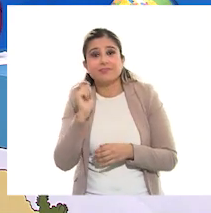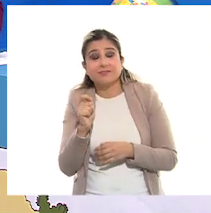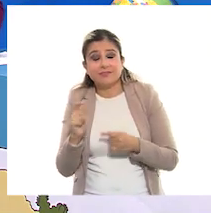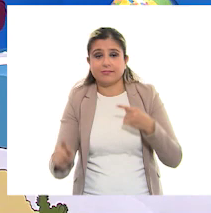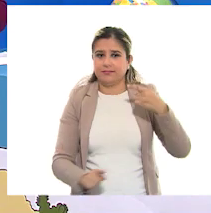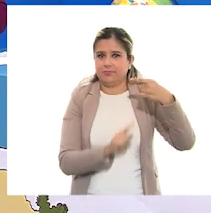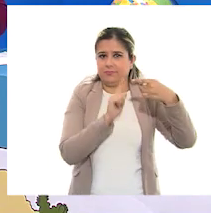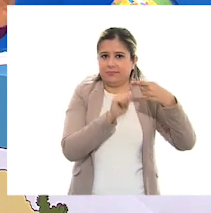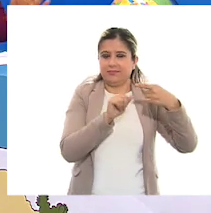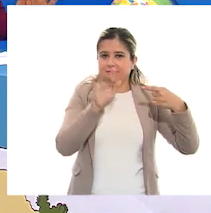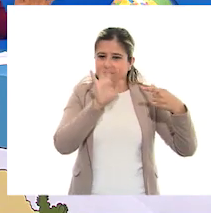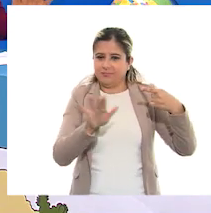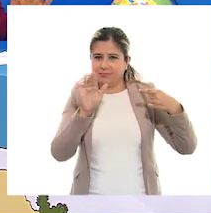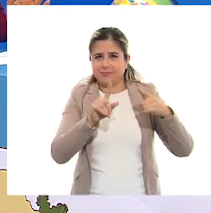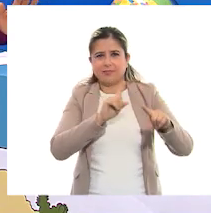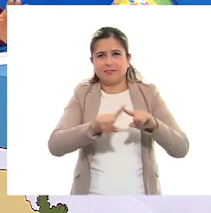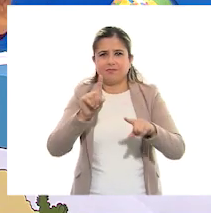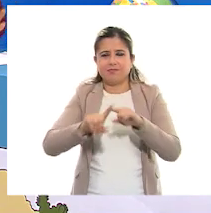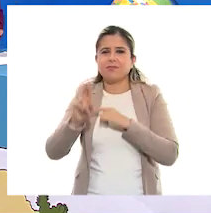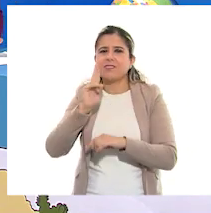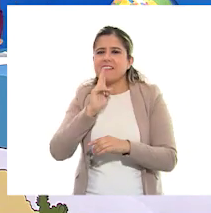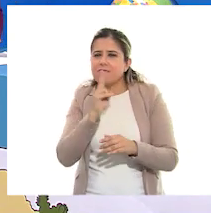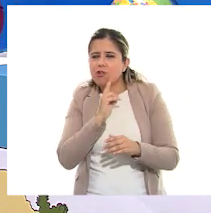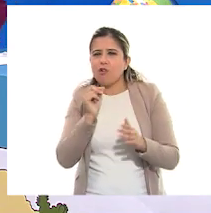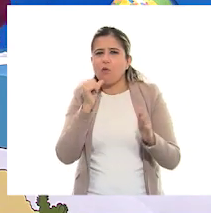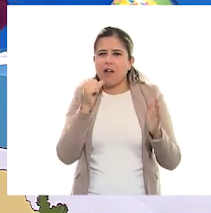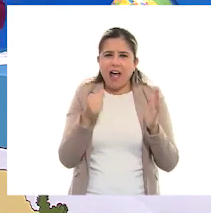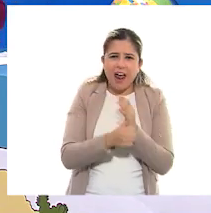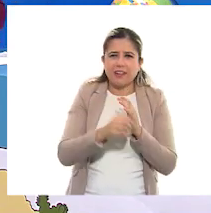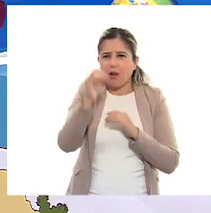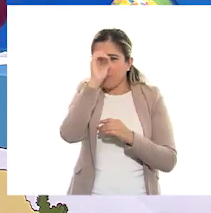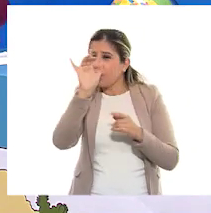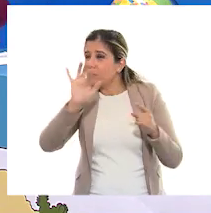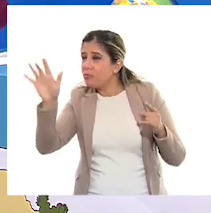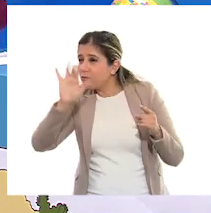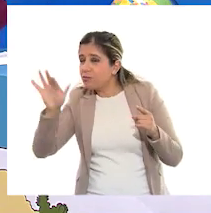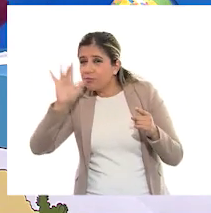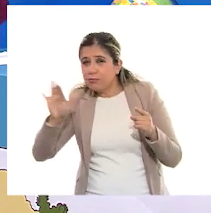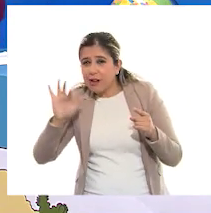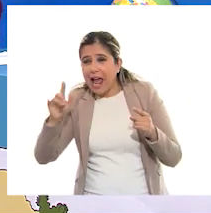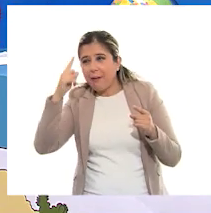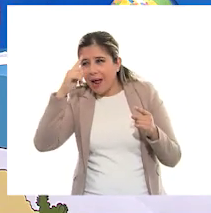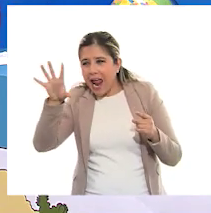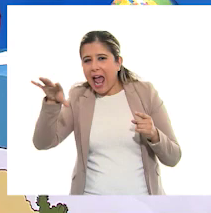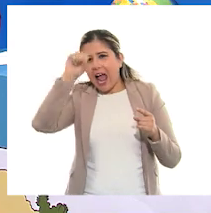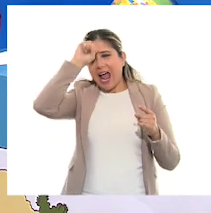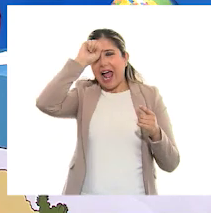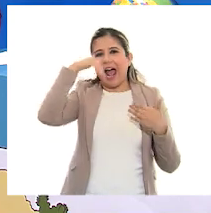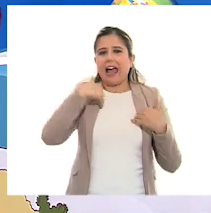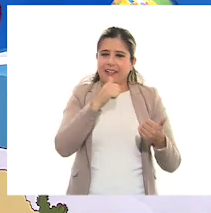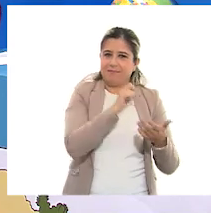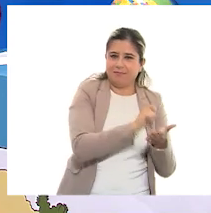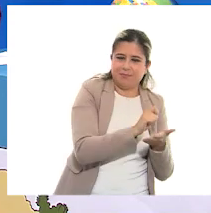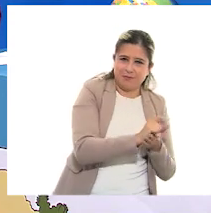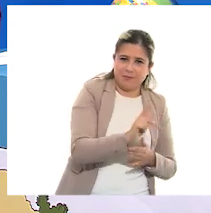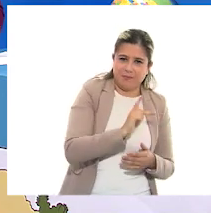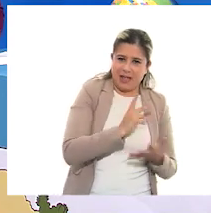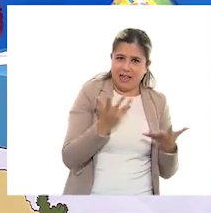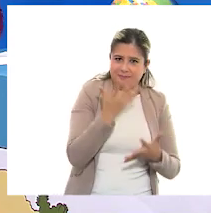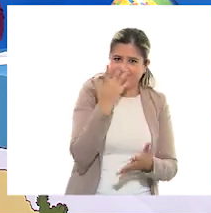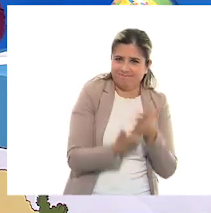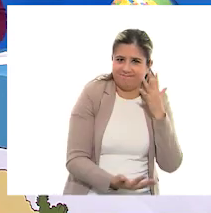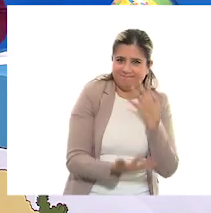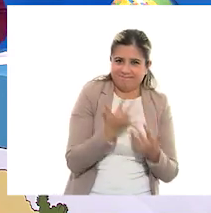lugar, leer diferentes tipos de cartas de opinión para reconocer su propósito y características, con el fin